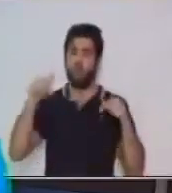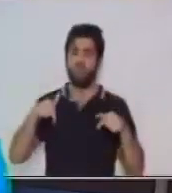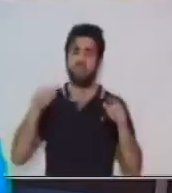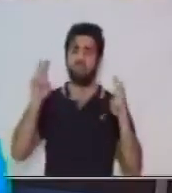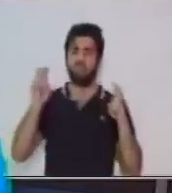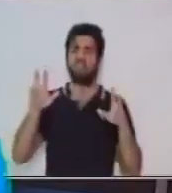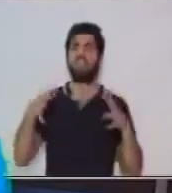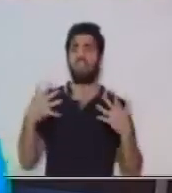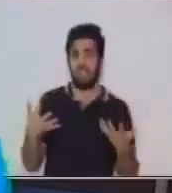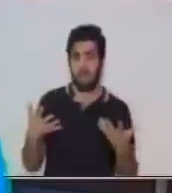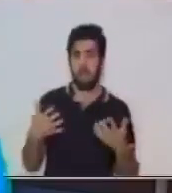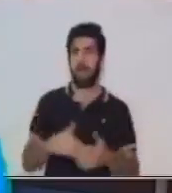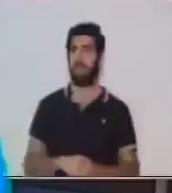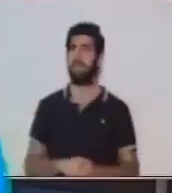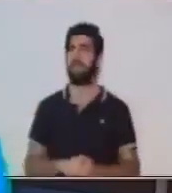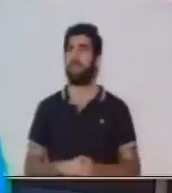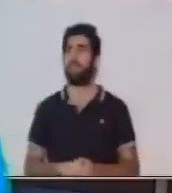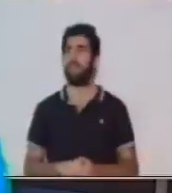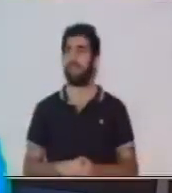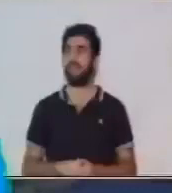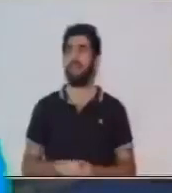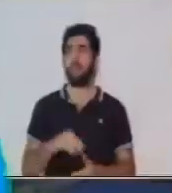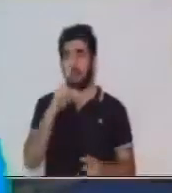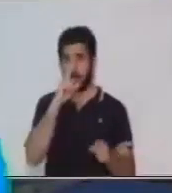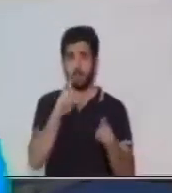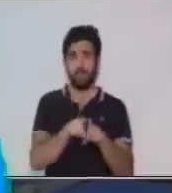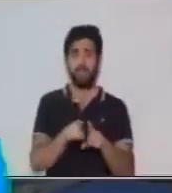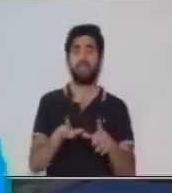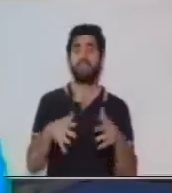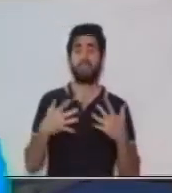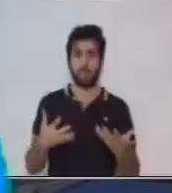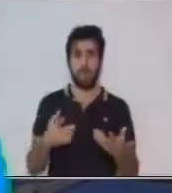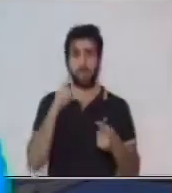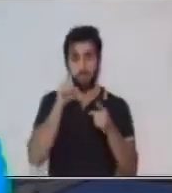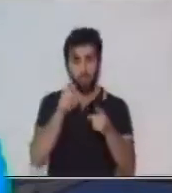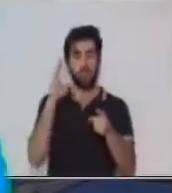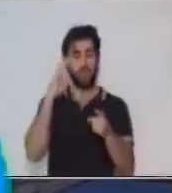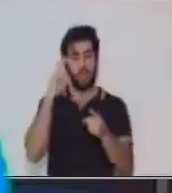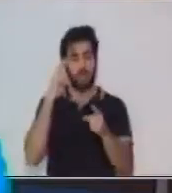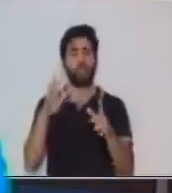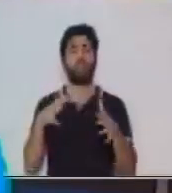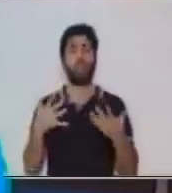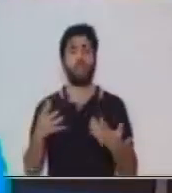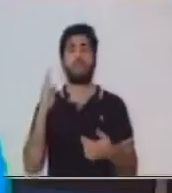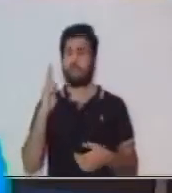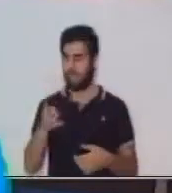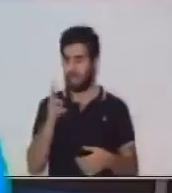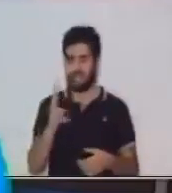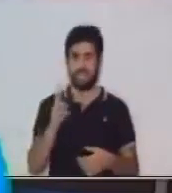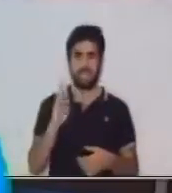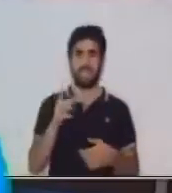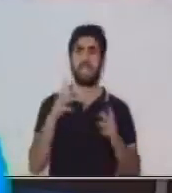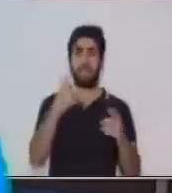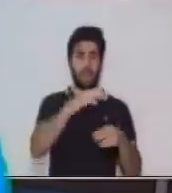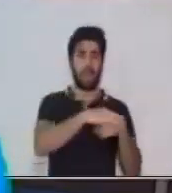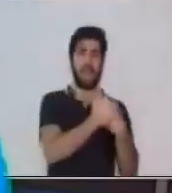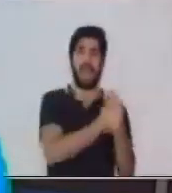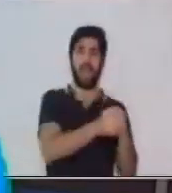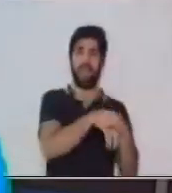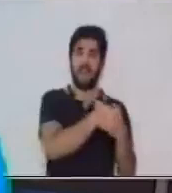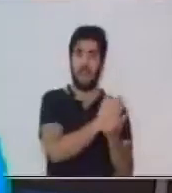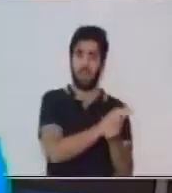hoy en Aprendo en Casa. Aparte de eso, también recuerda siempre tener presente tu lavado de